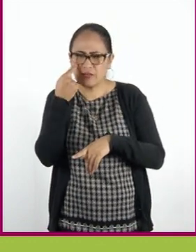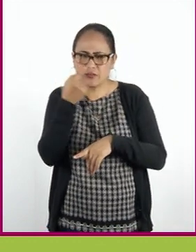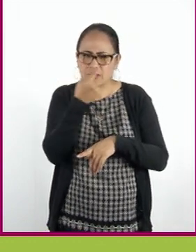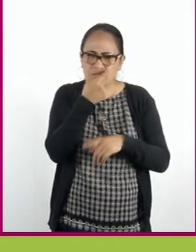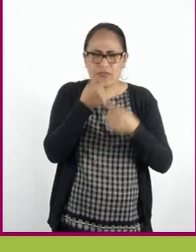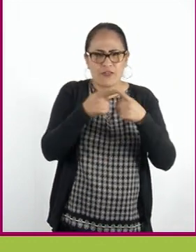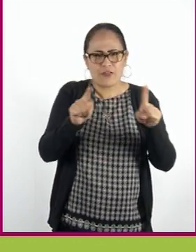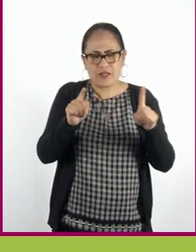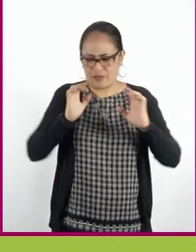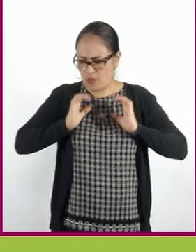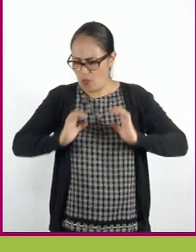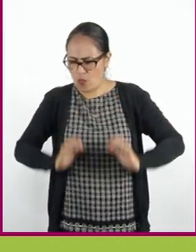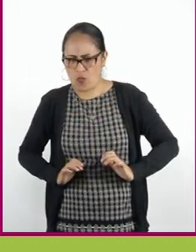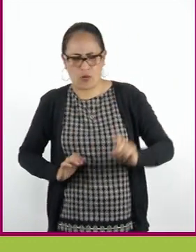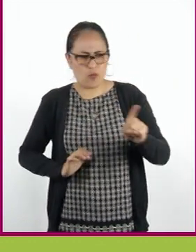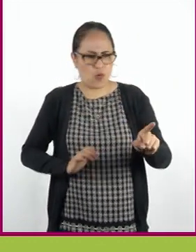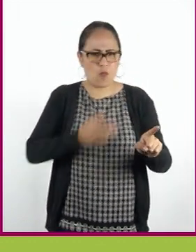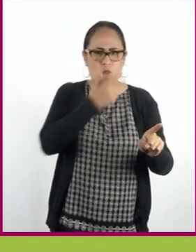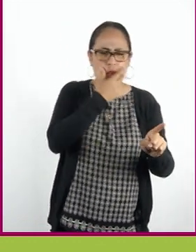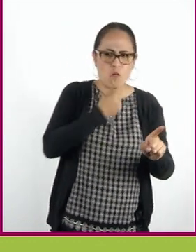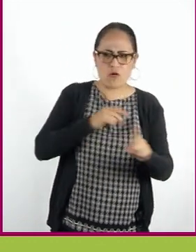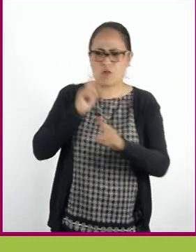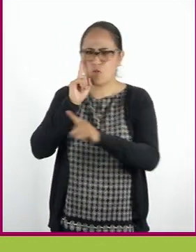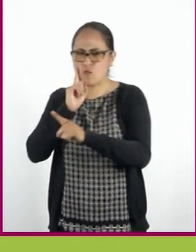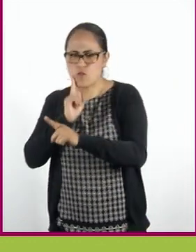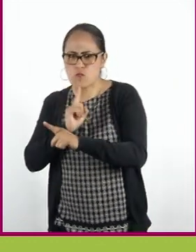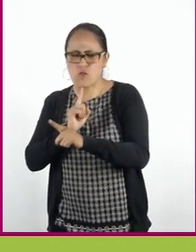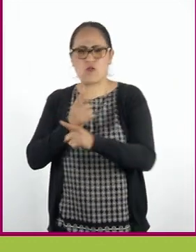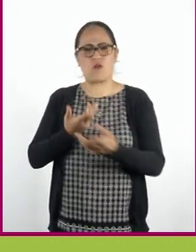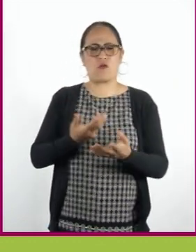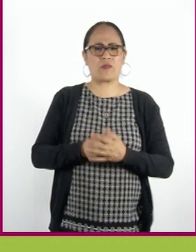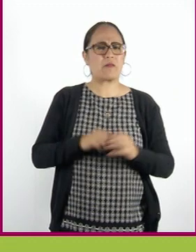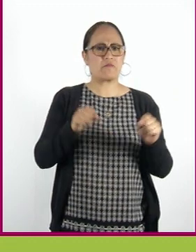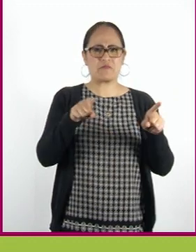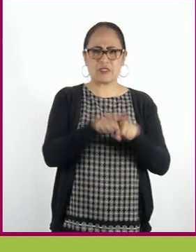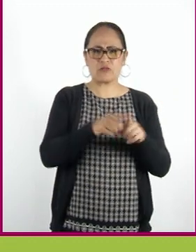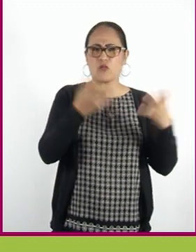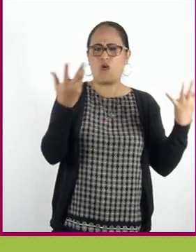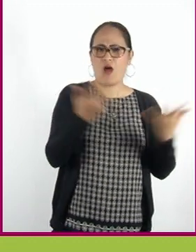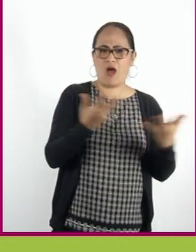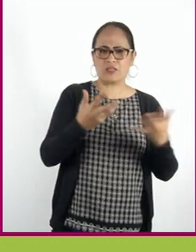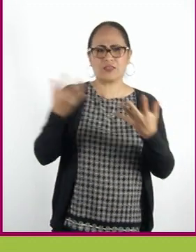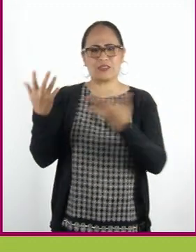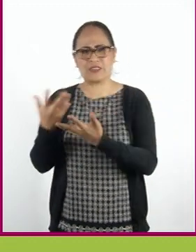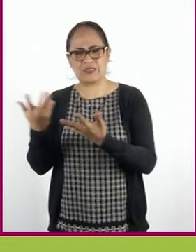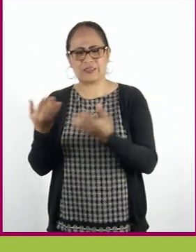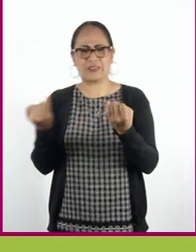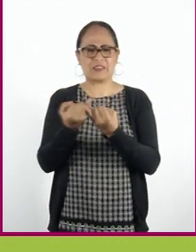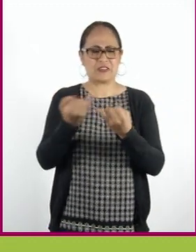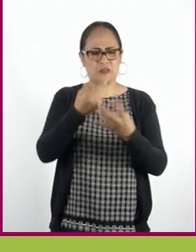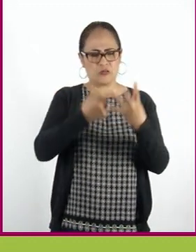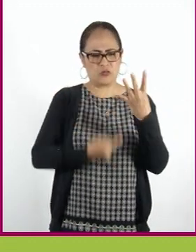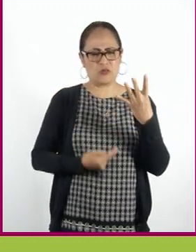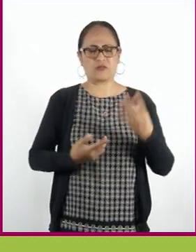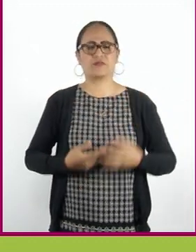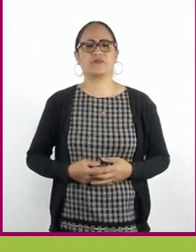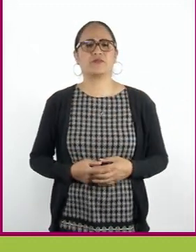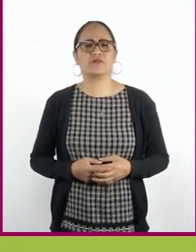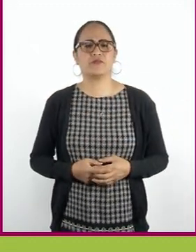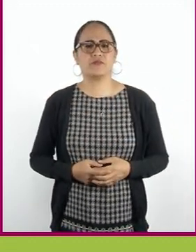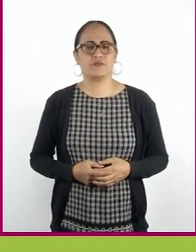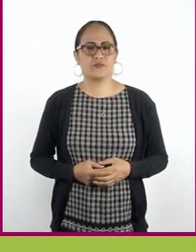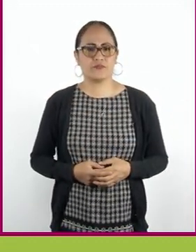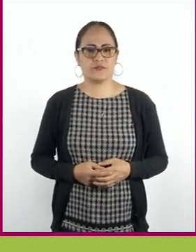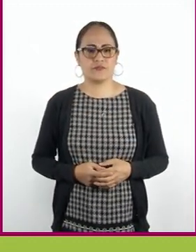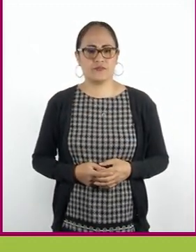la anatomía, en el funcionamiento, así como en el comportamiento de todo adolescente, dando